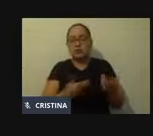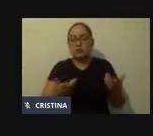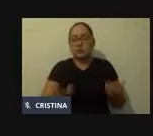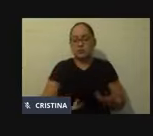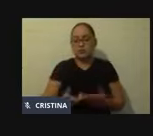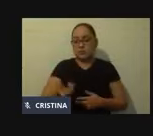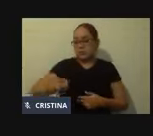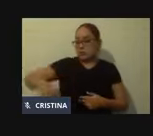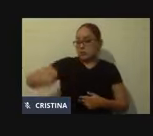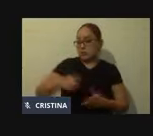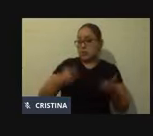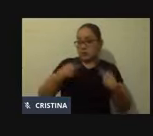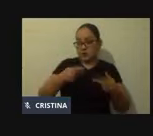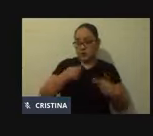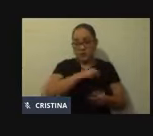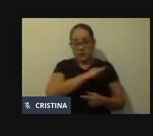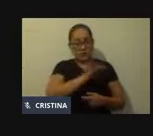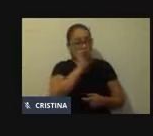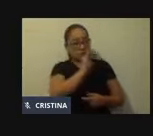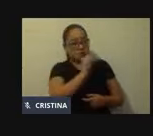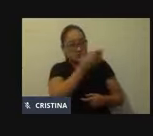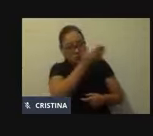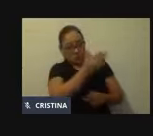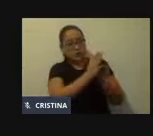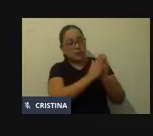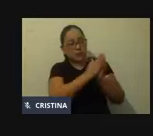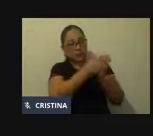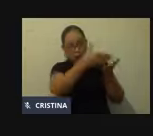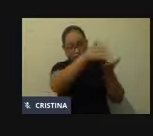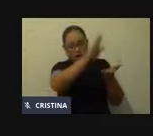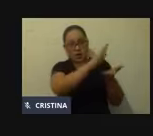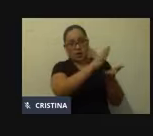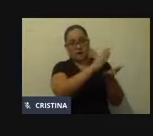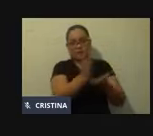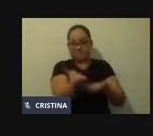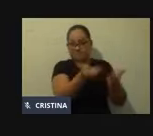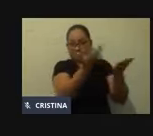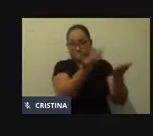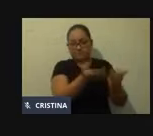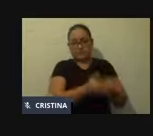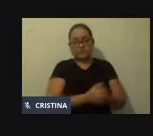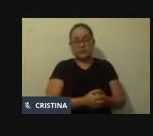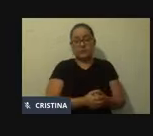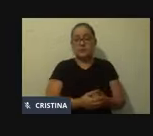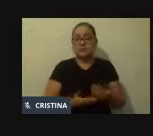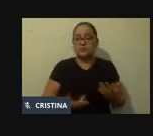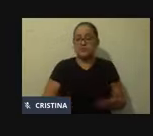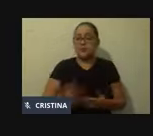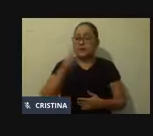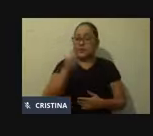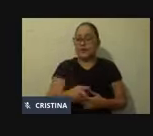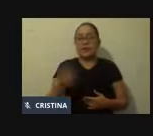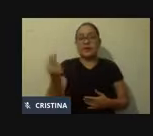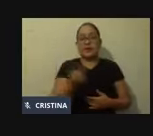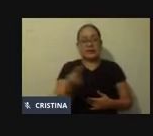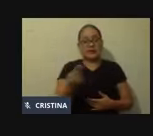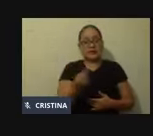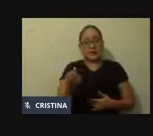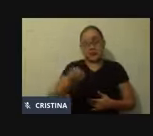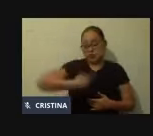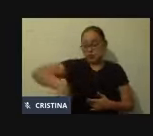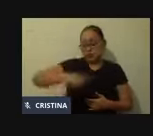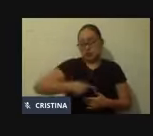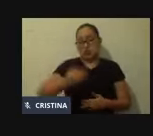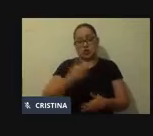la gente hasta poderte pedir que te retires del lugar donde estás. Y necesitamos regresar bien fuertes,